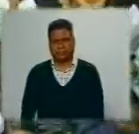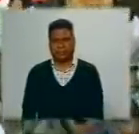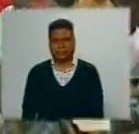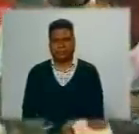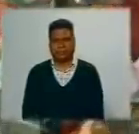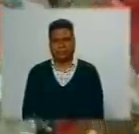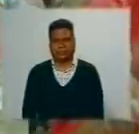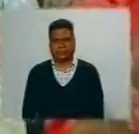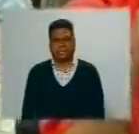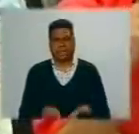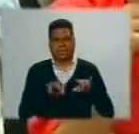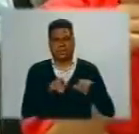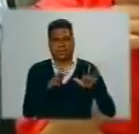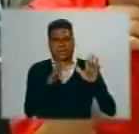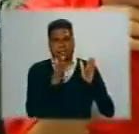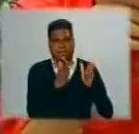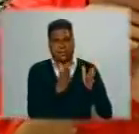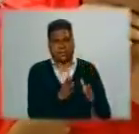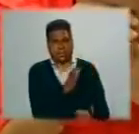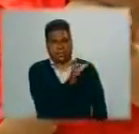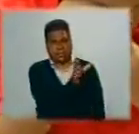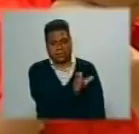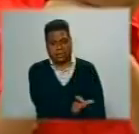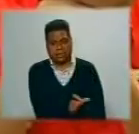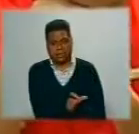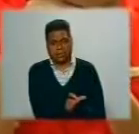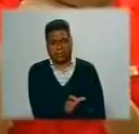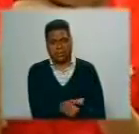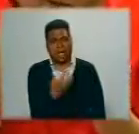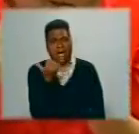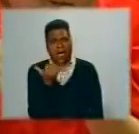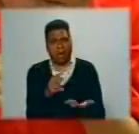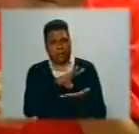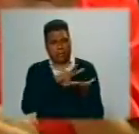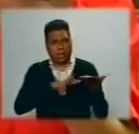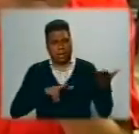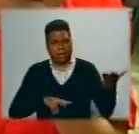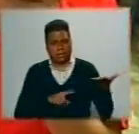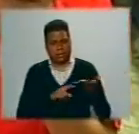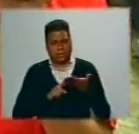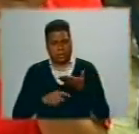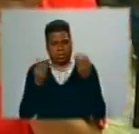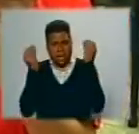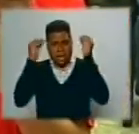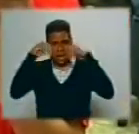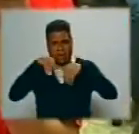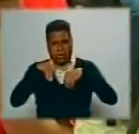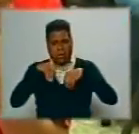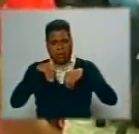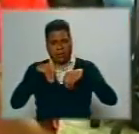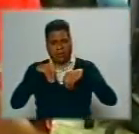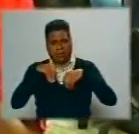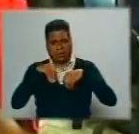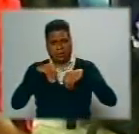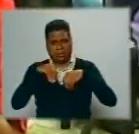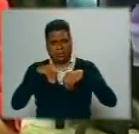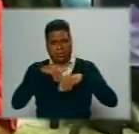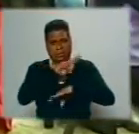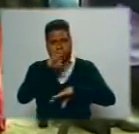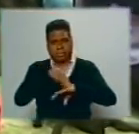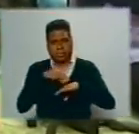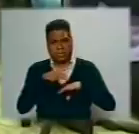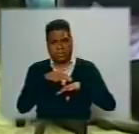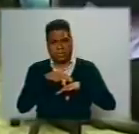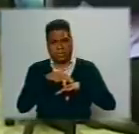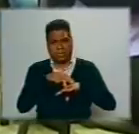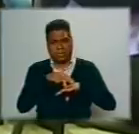Ciudadano secretario, sírvase por favor dar lectura al al acuerdo de la Asamblea Nacional respecto a los